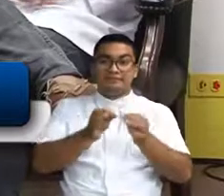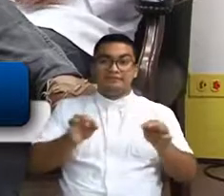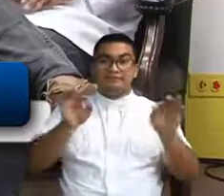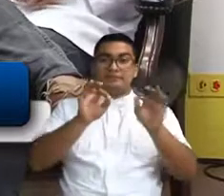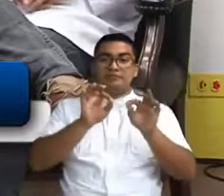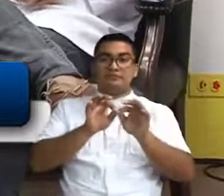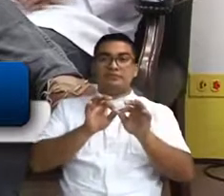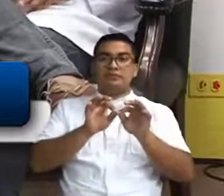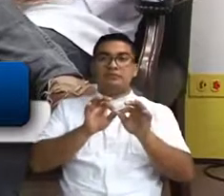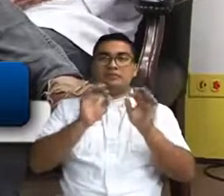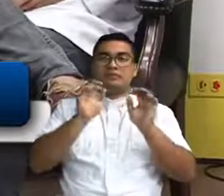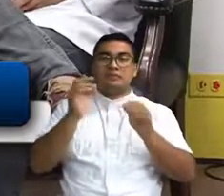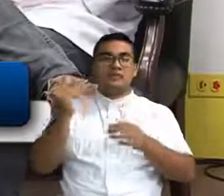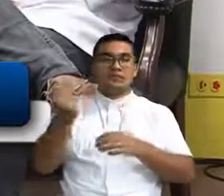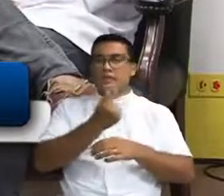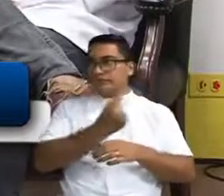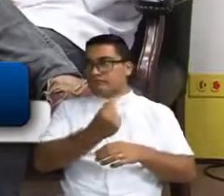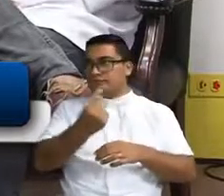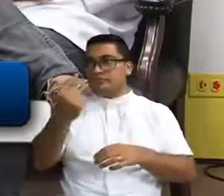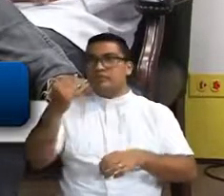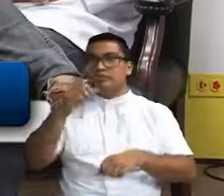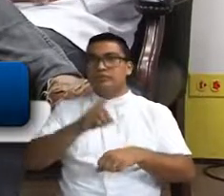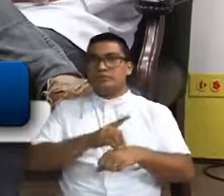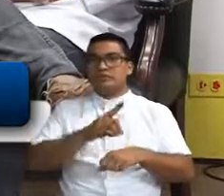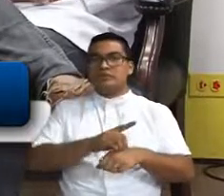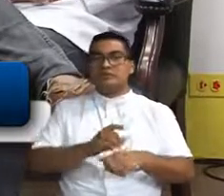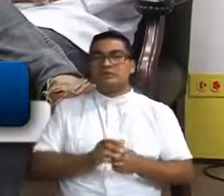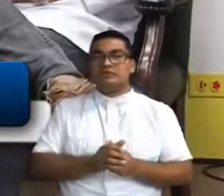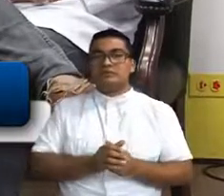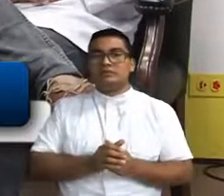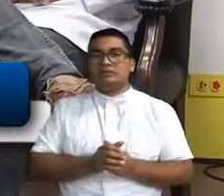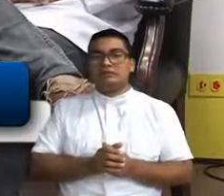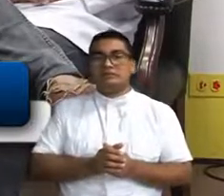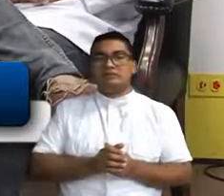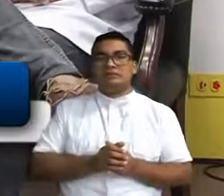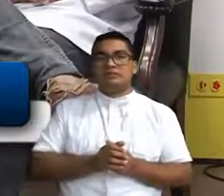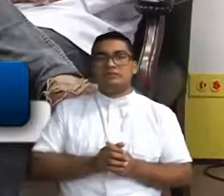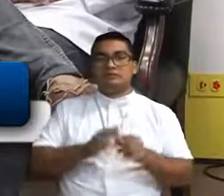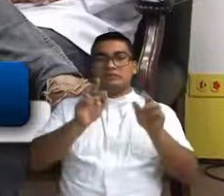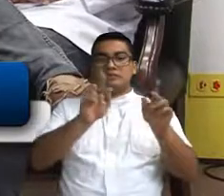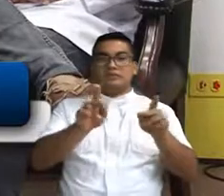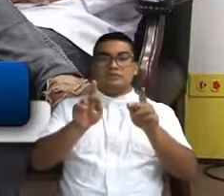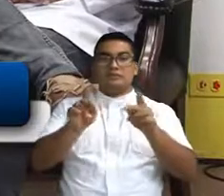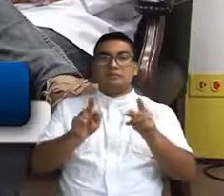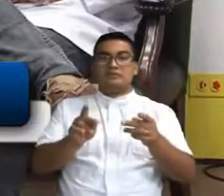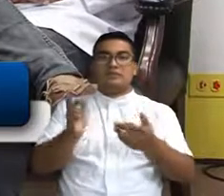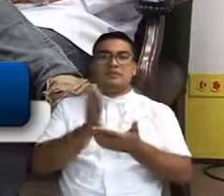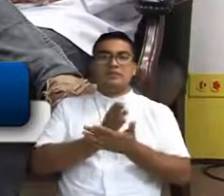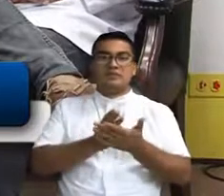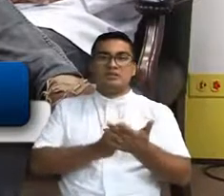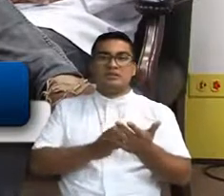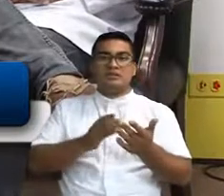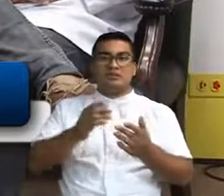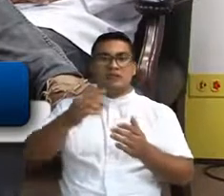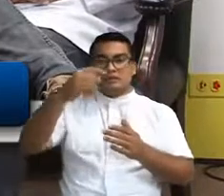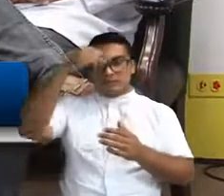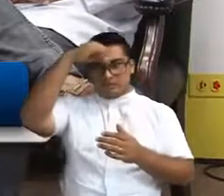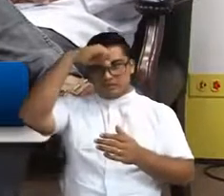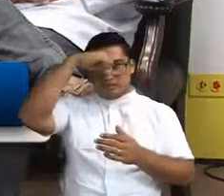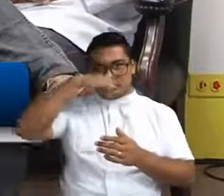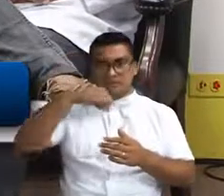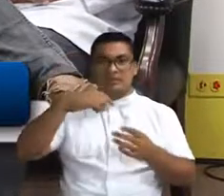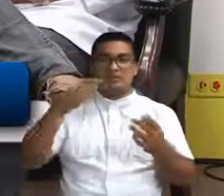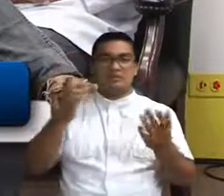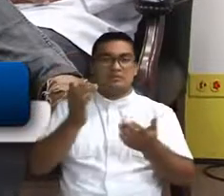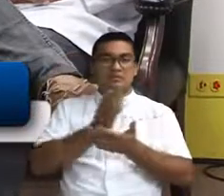hacer nosotros es acudir a un especialista. Uh-huh. Para las personas que tienen determinadas condiciones físicas, por ejemplo, el autismo,